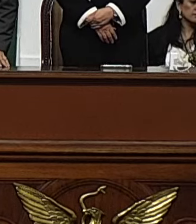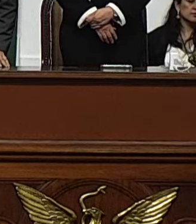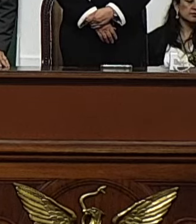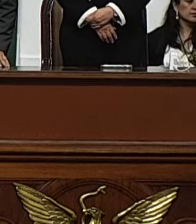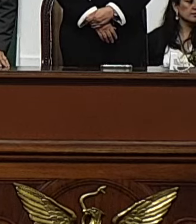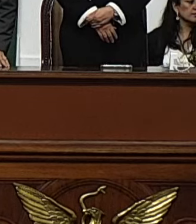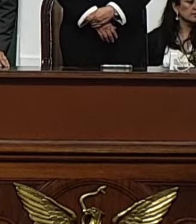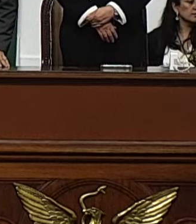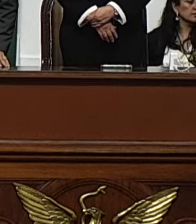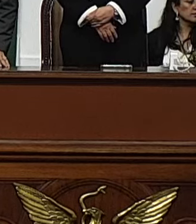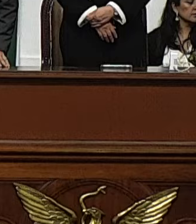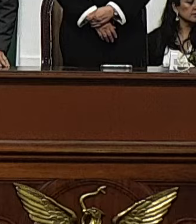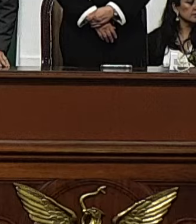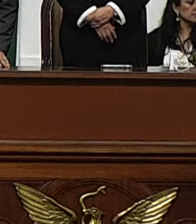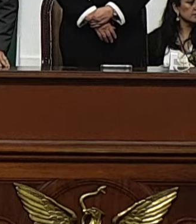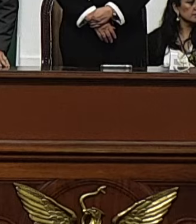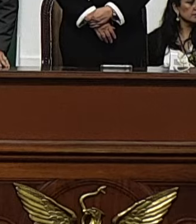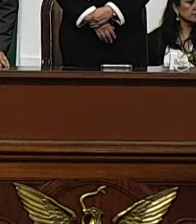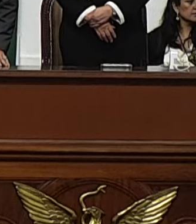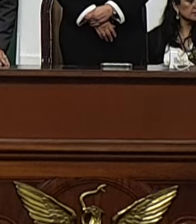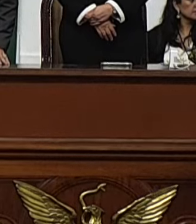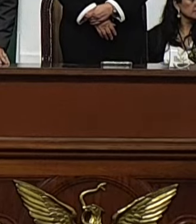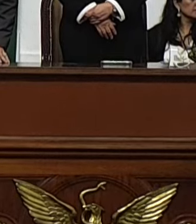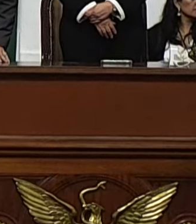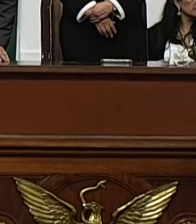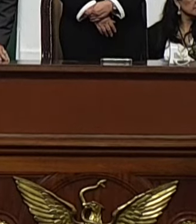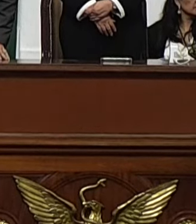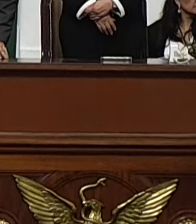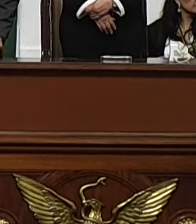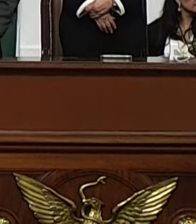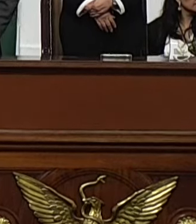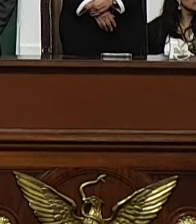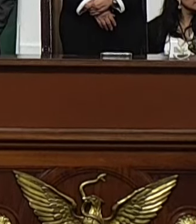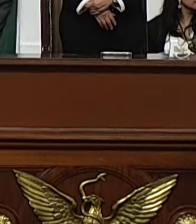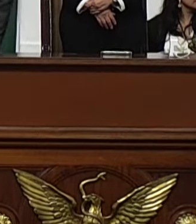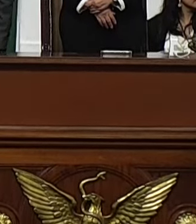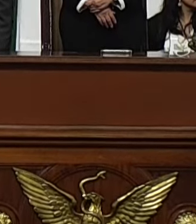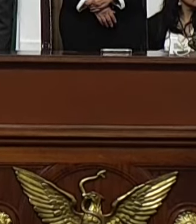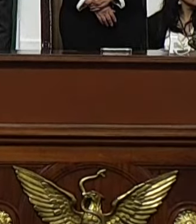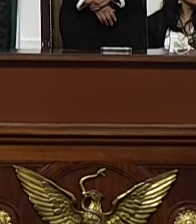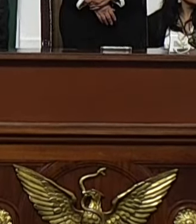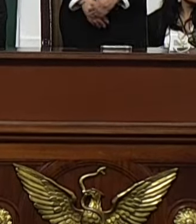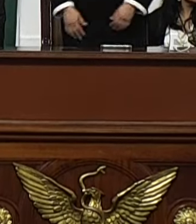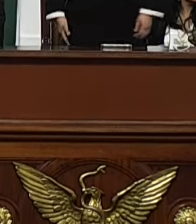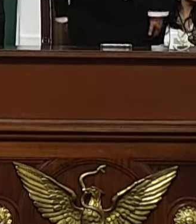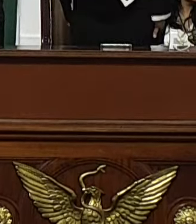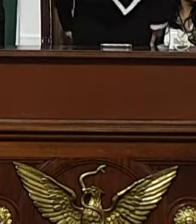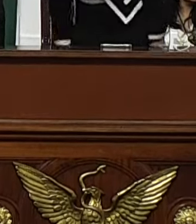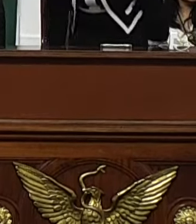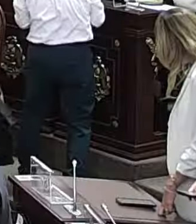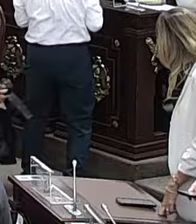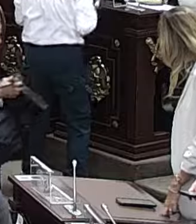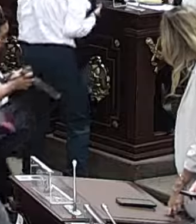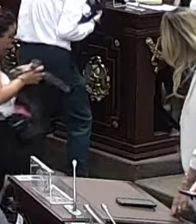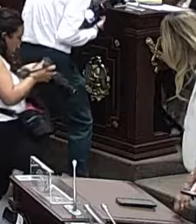la Ciudad de México para los efectos a que haya lugar. Muchas gracias, pueden tomar asiento.